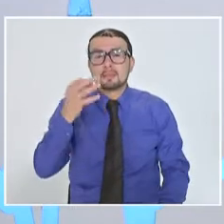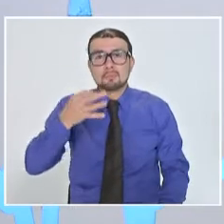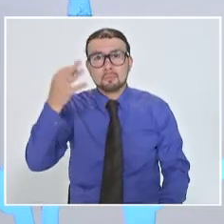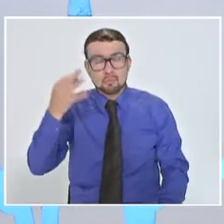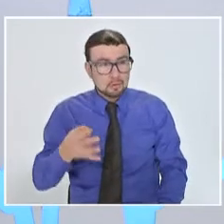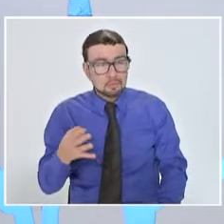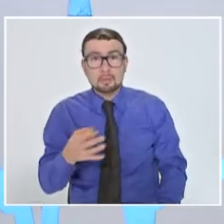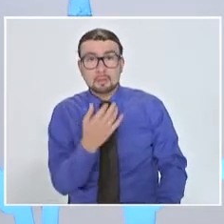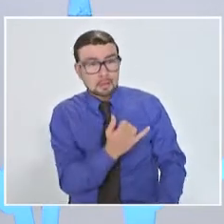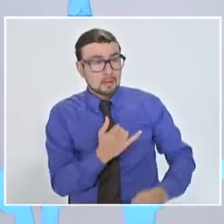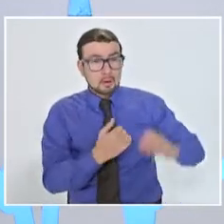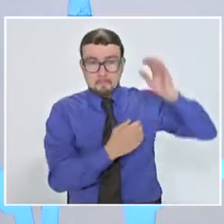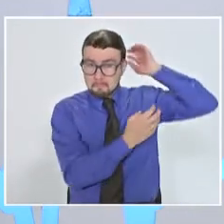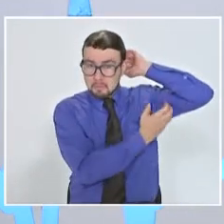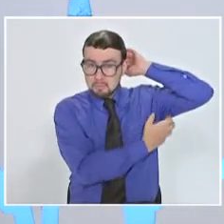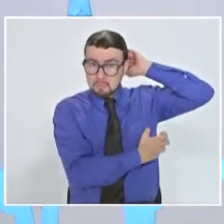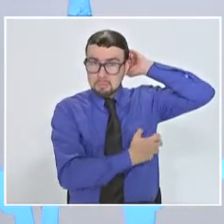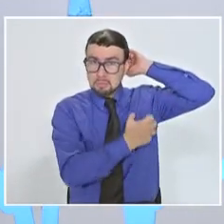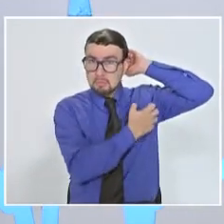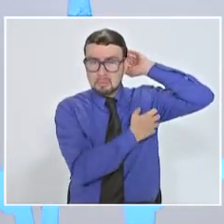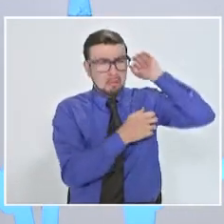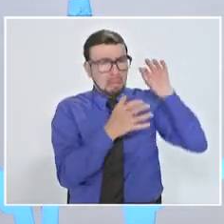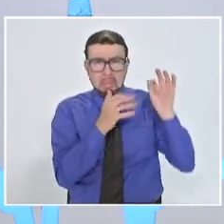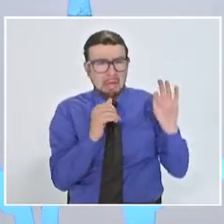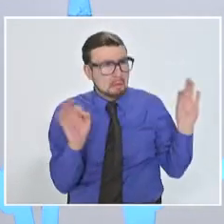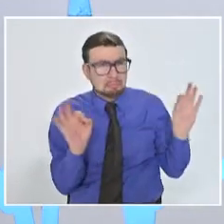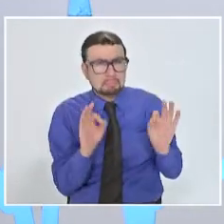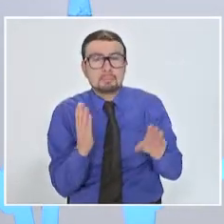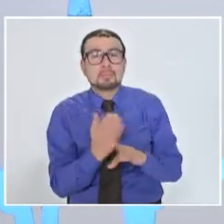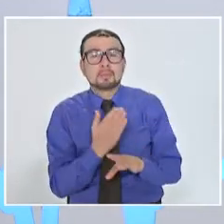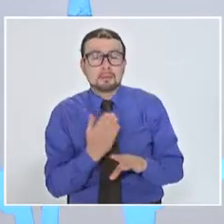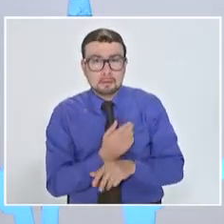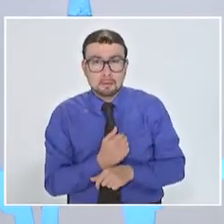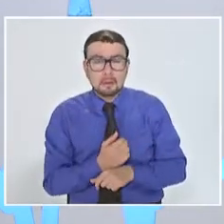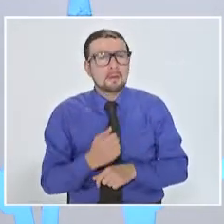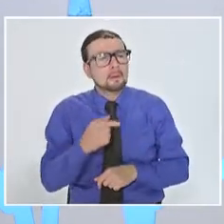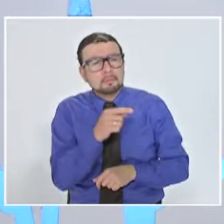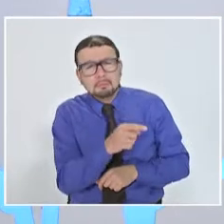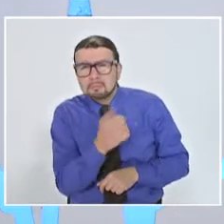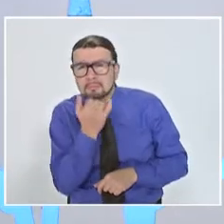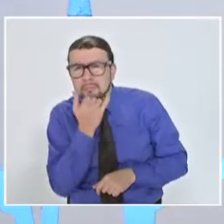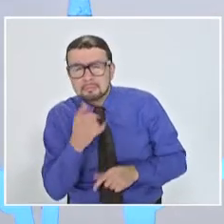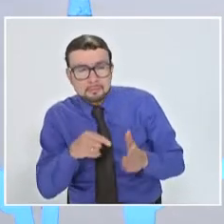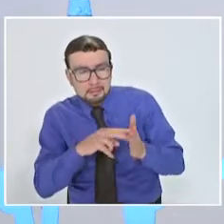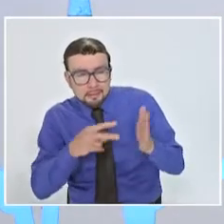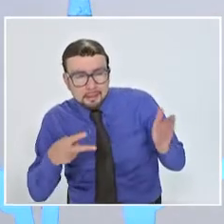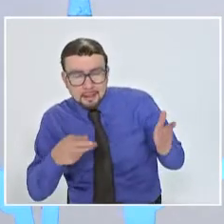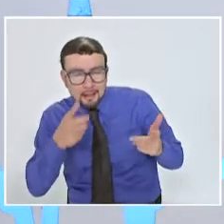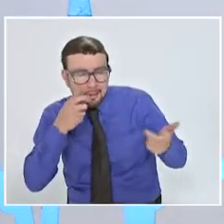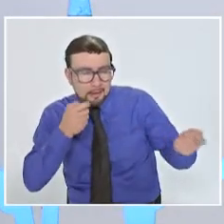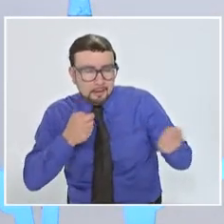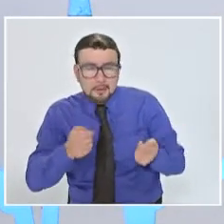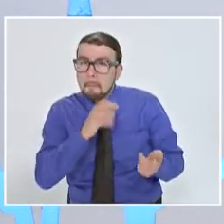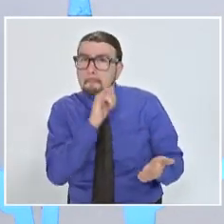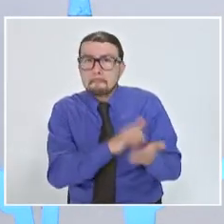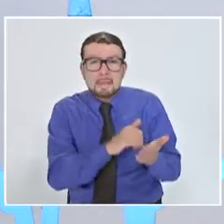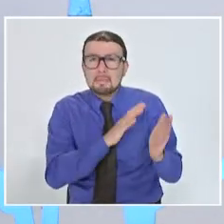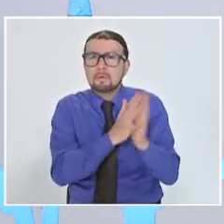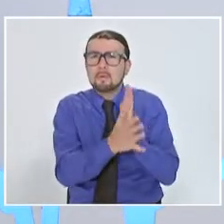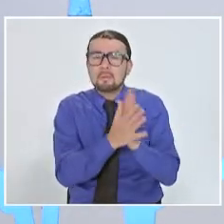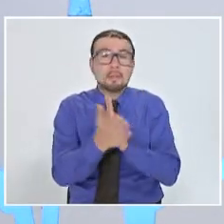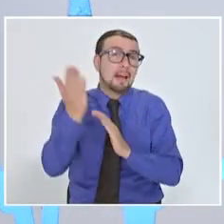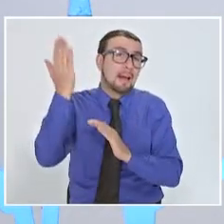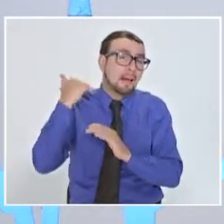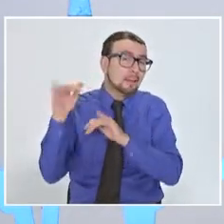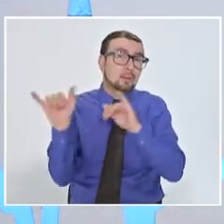el resto de la axila no se encuentra comprometida. Estoy obteniendo con esta técnica la misma información que obteníamos hace